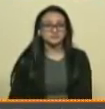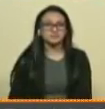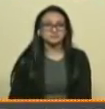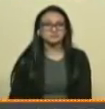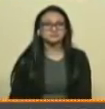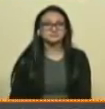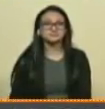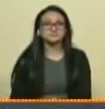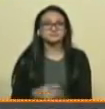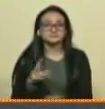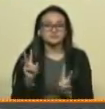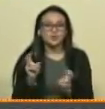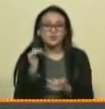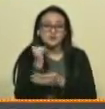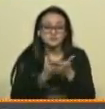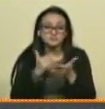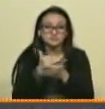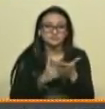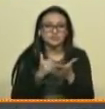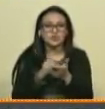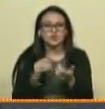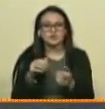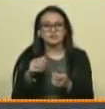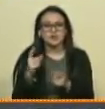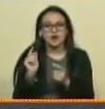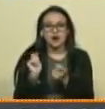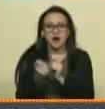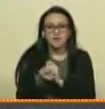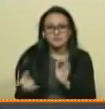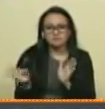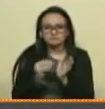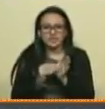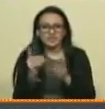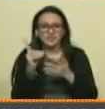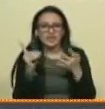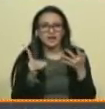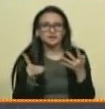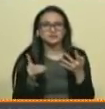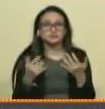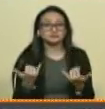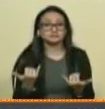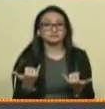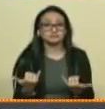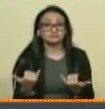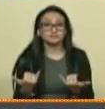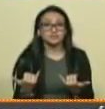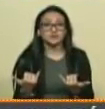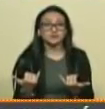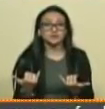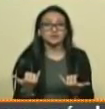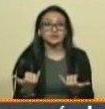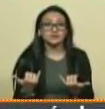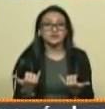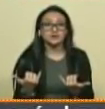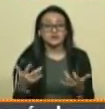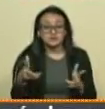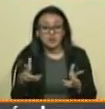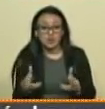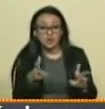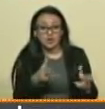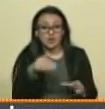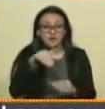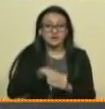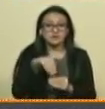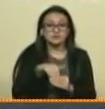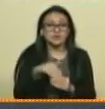realizar sus inscripciones, sus cambios o actualización de datos, y tenemos que para este corte de registro electoral